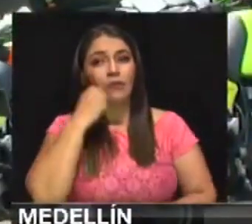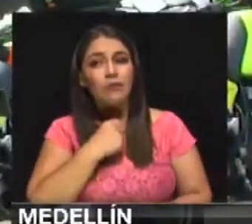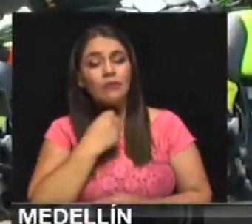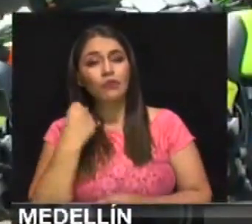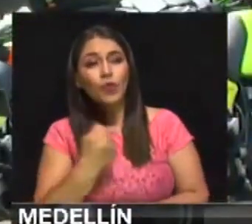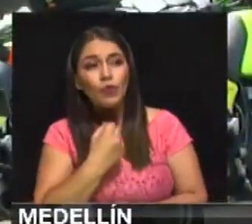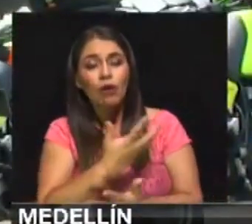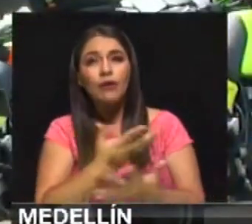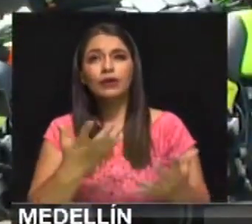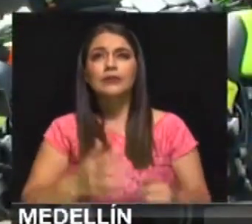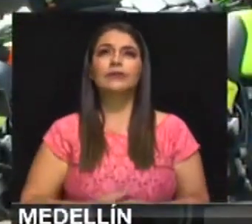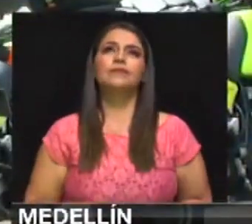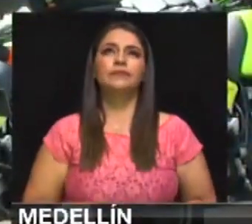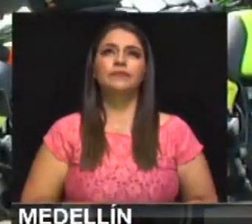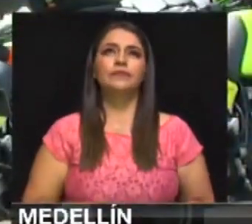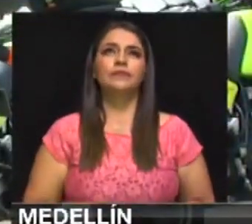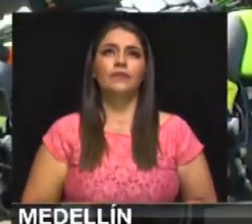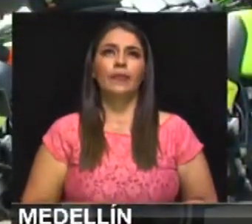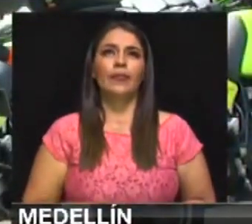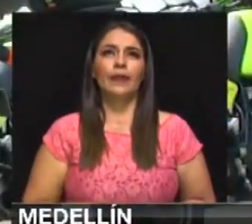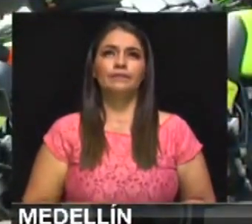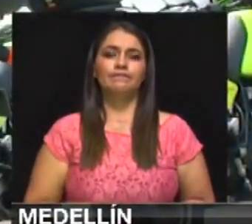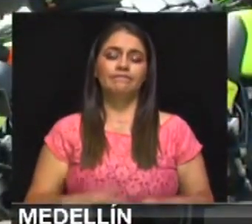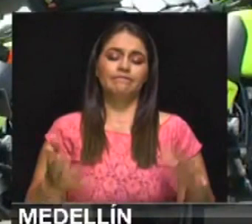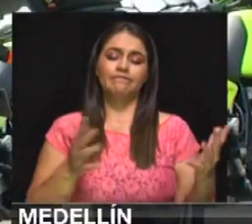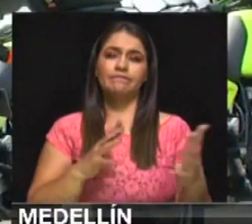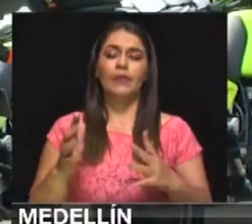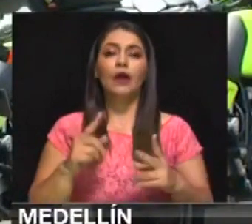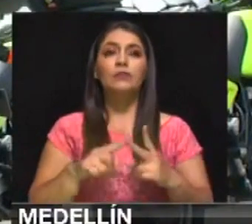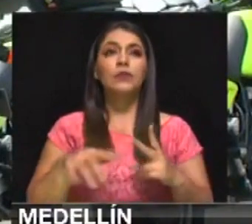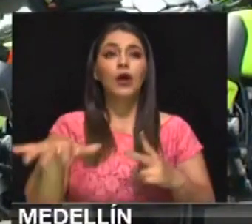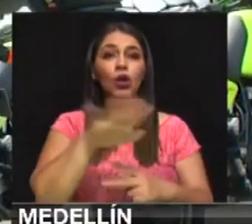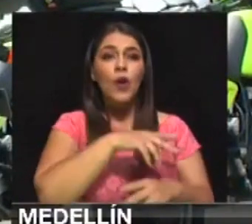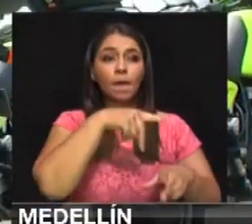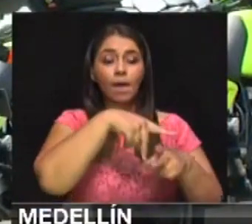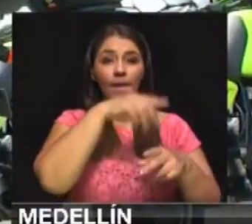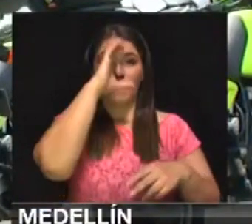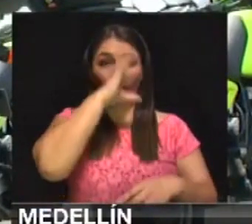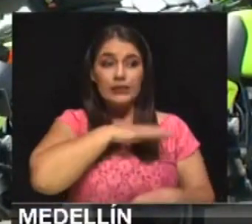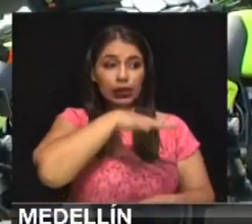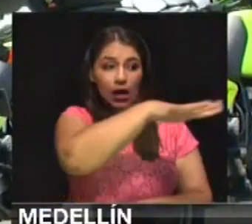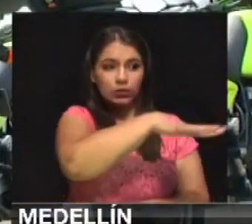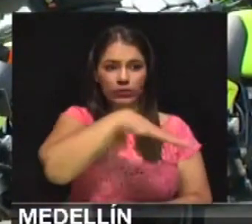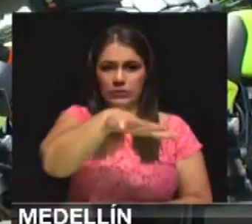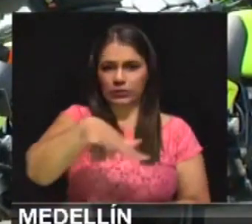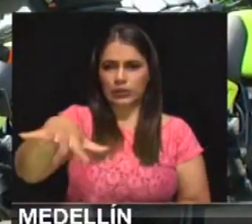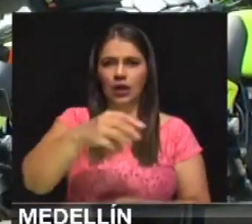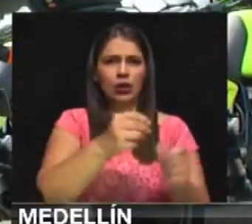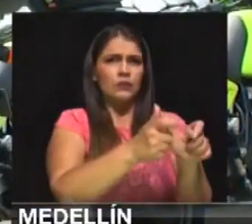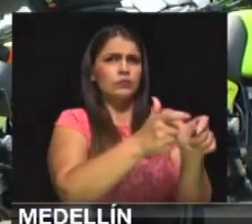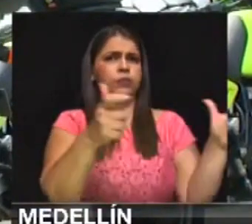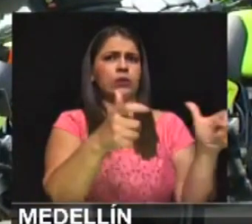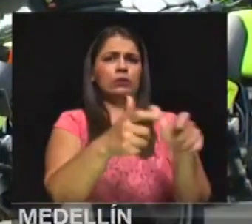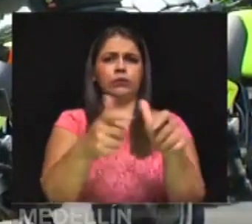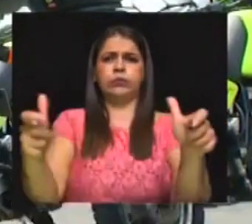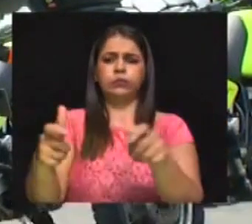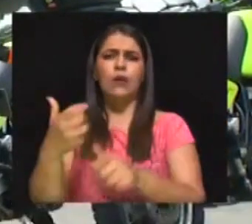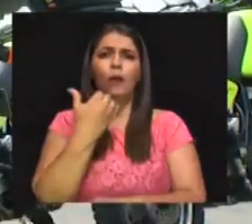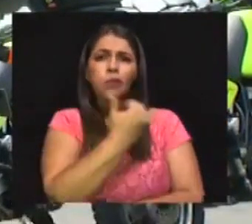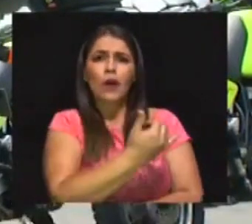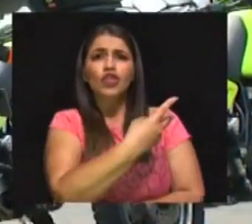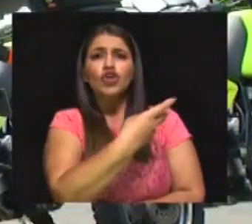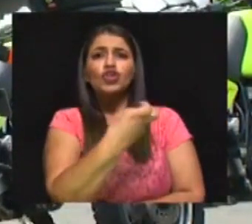Se espera que con esta decisión se puedan descongestionar las estaciones de policía, como esta de La Candelaria, donde hay en este